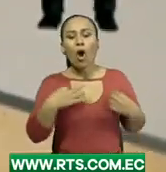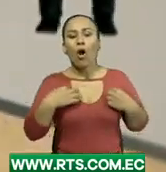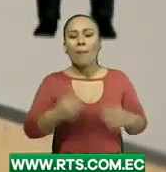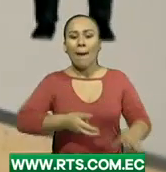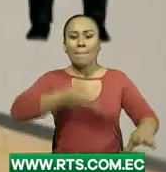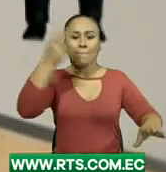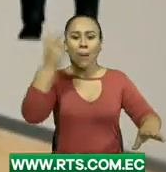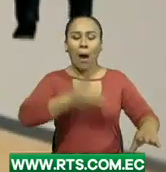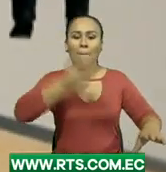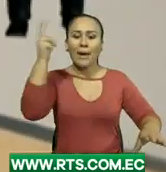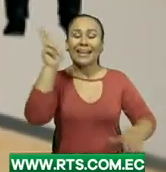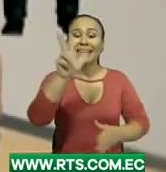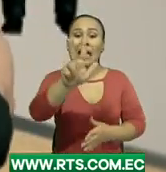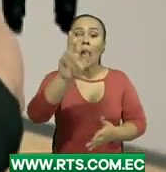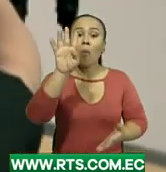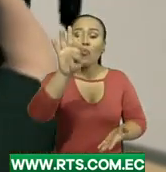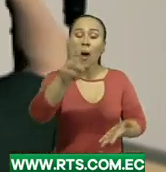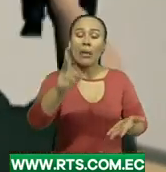pegó cuatro tiros.